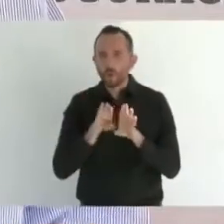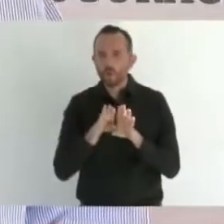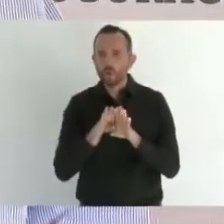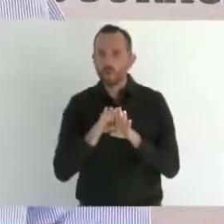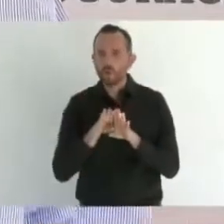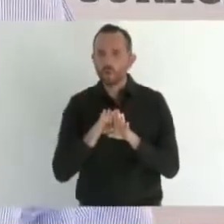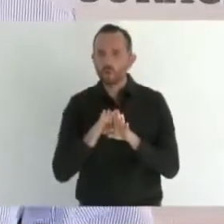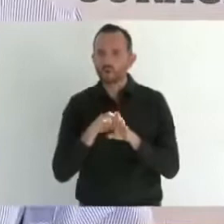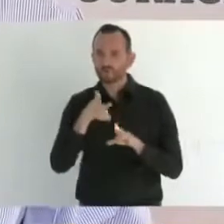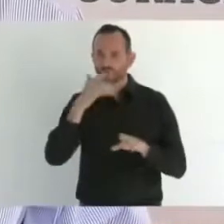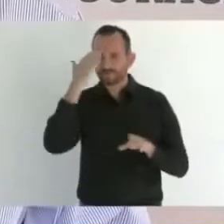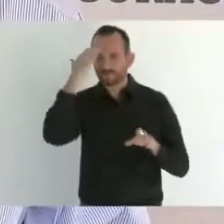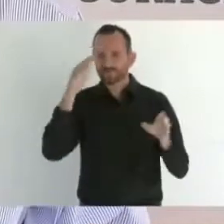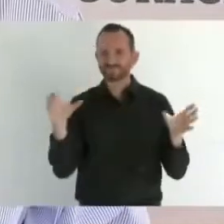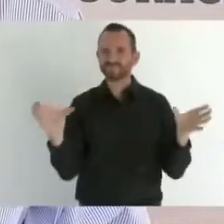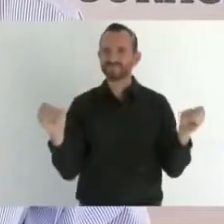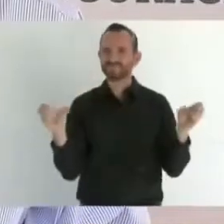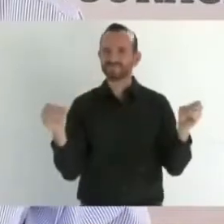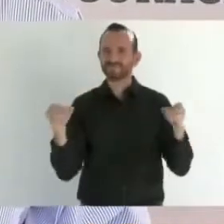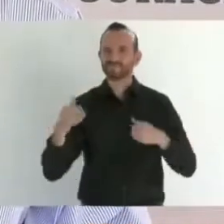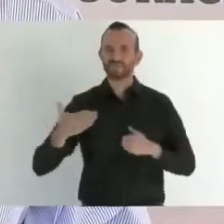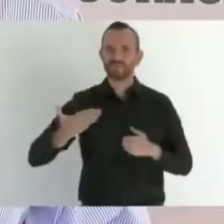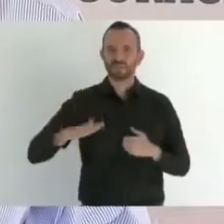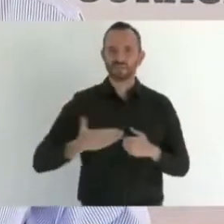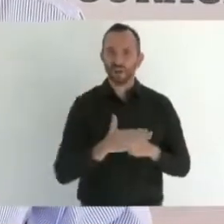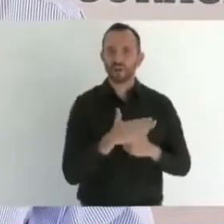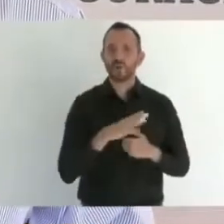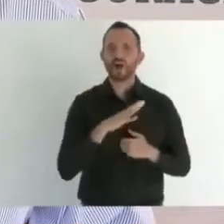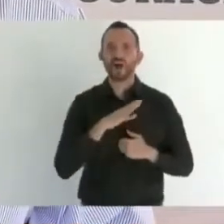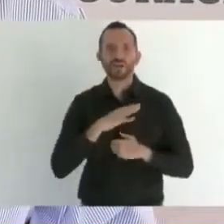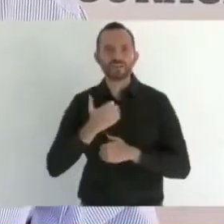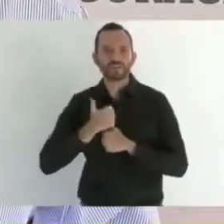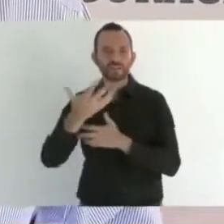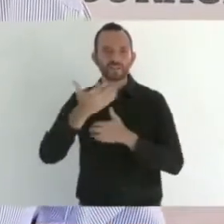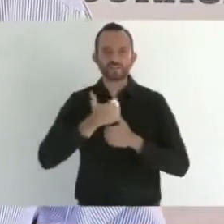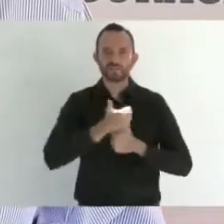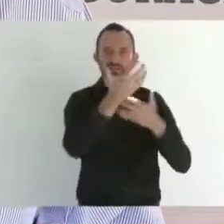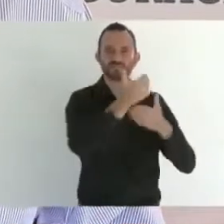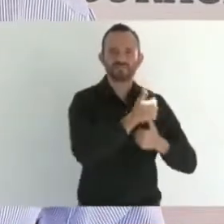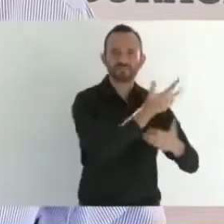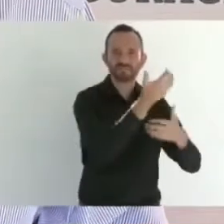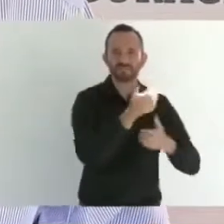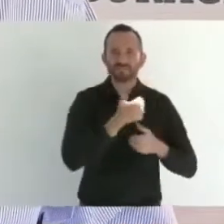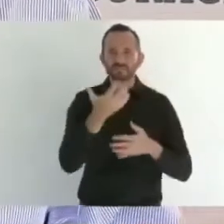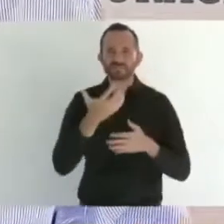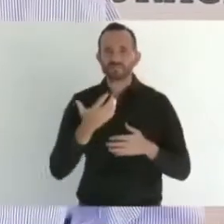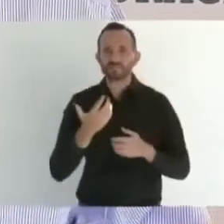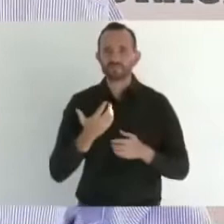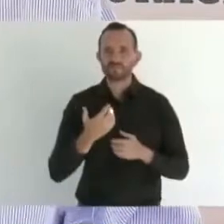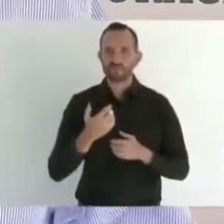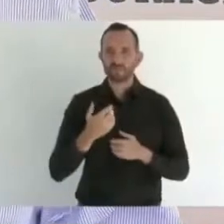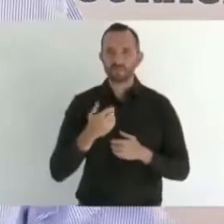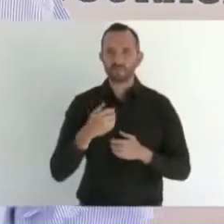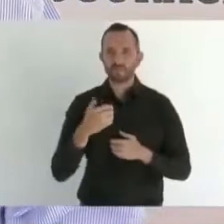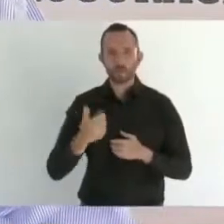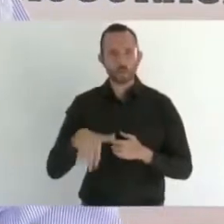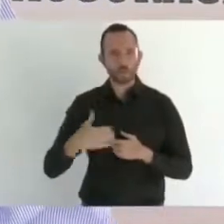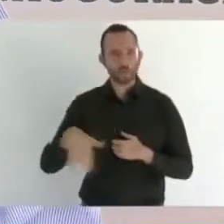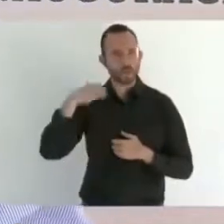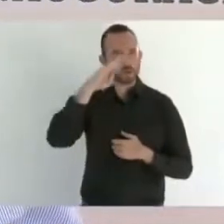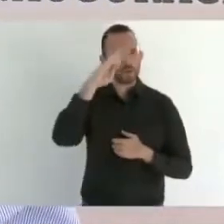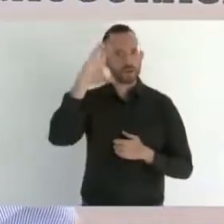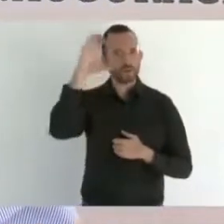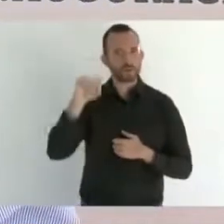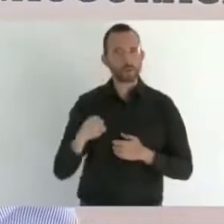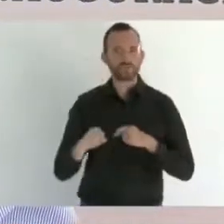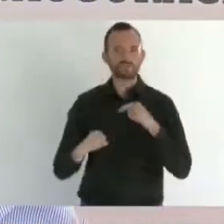de esta zona sobre todo de baja california sur de